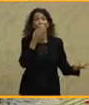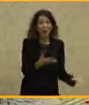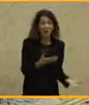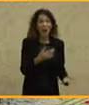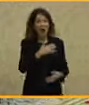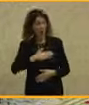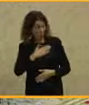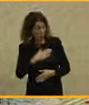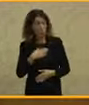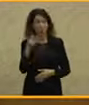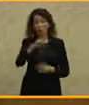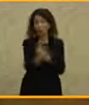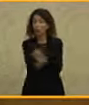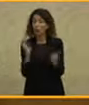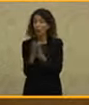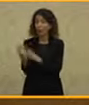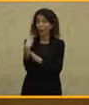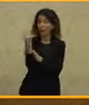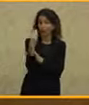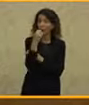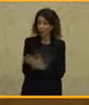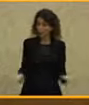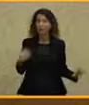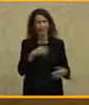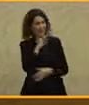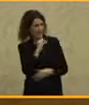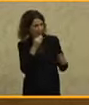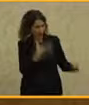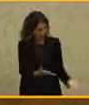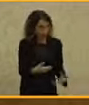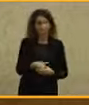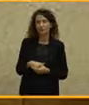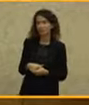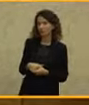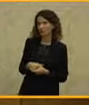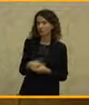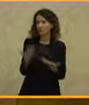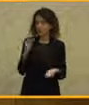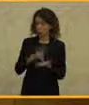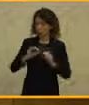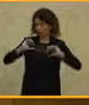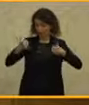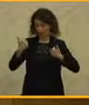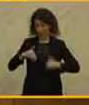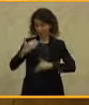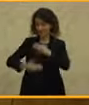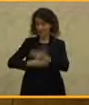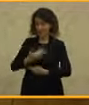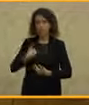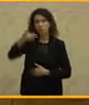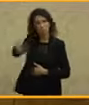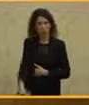bien, a gusto, cuidado, sí. Sí, me alegro mucho. Bueno, vale. Vamos al grano, que esto